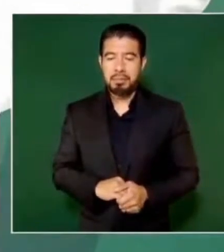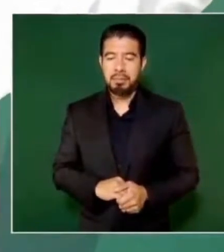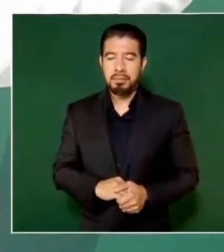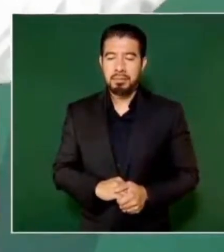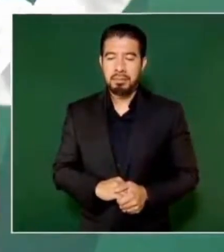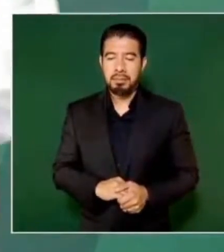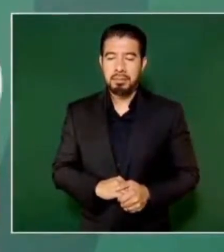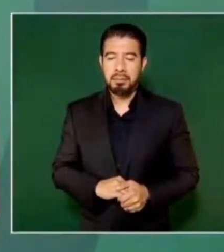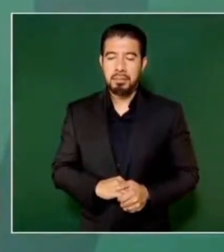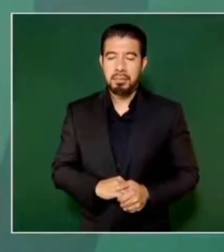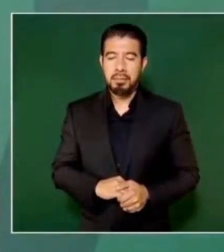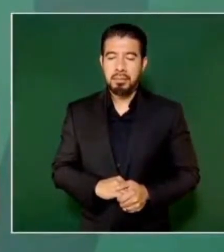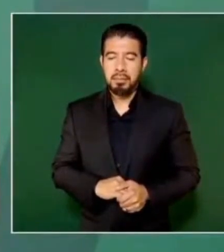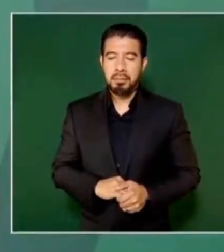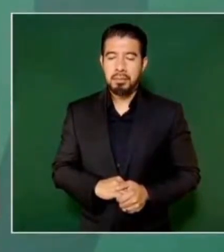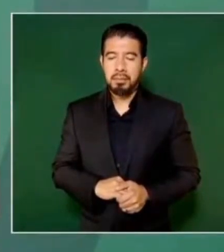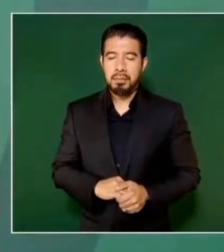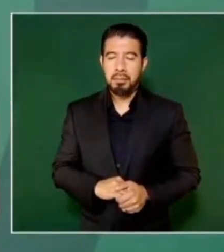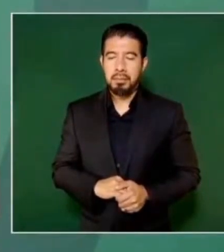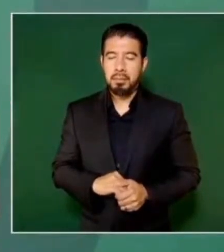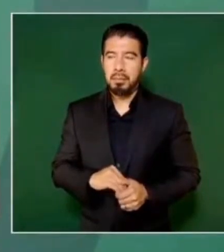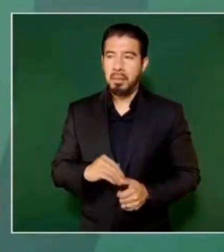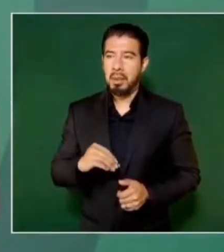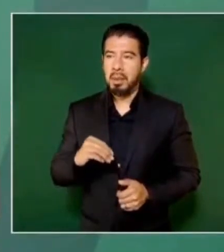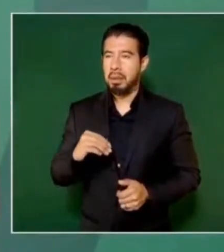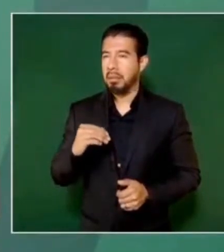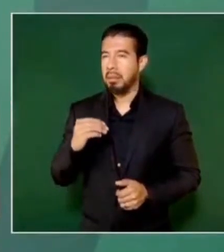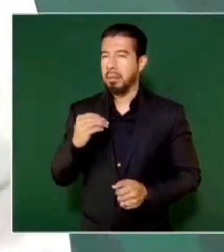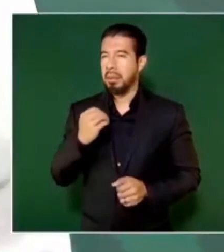Todavía en el sexenio pasado estuvo de asesor